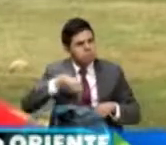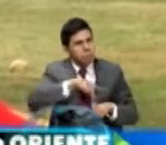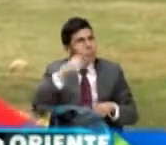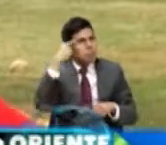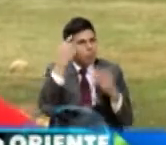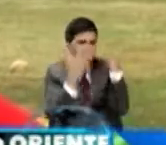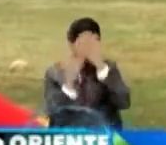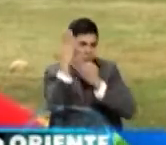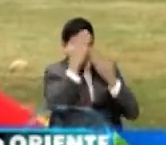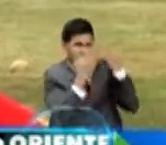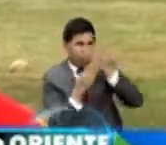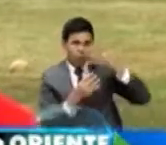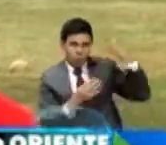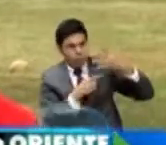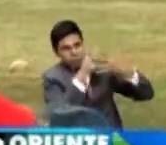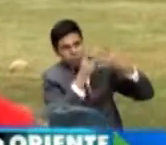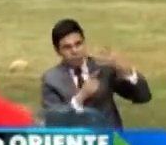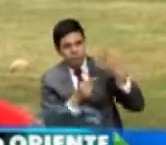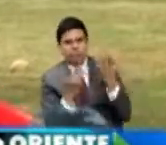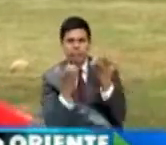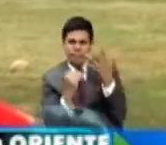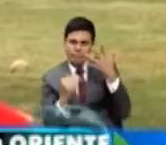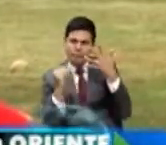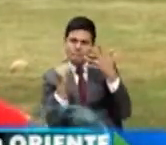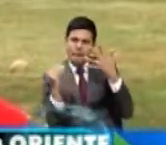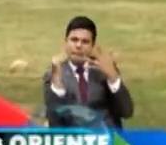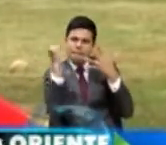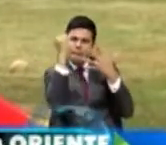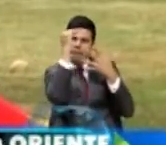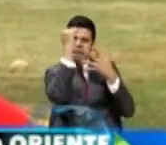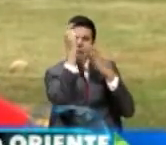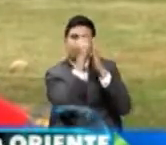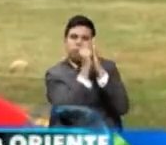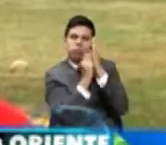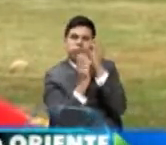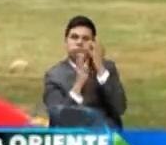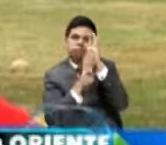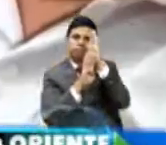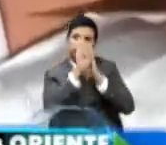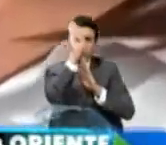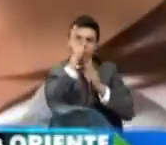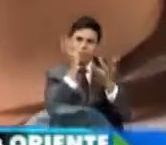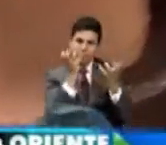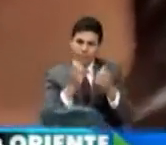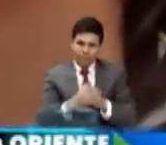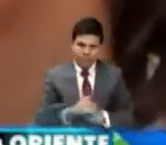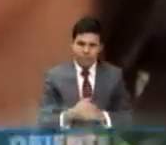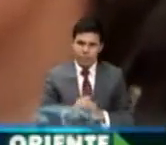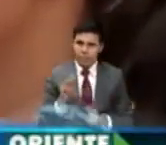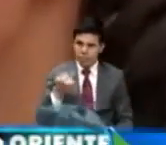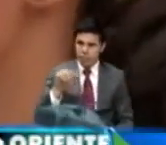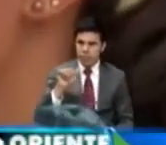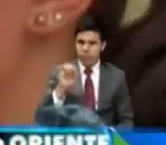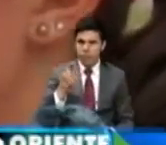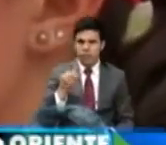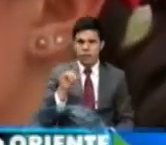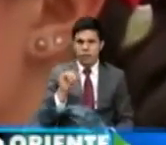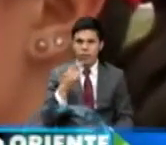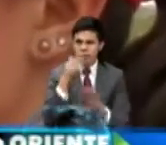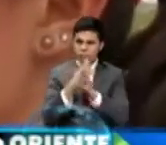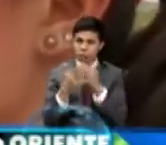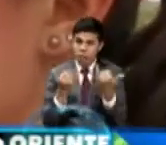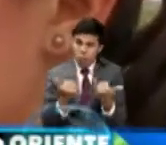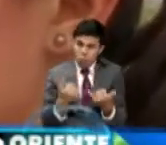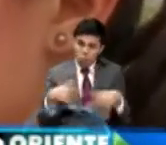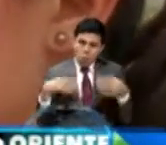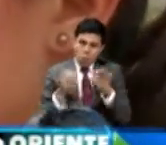pruebas de velocidad que hay sumar los mayores puntos posible y estar metidos todavía en la pelea. Mayerly Amaya habla sobre el nivel, el